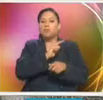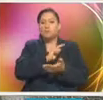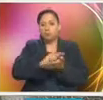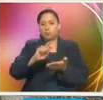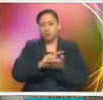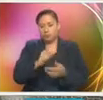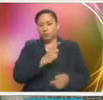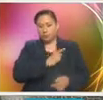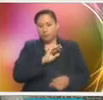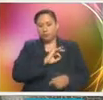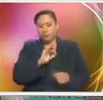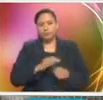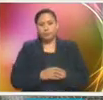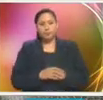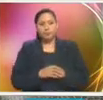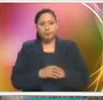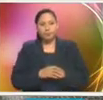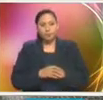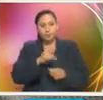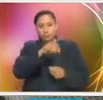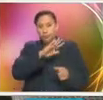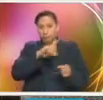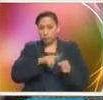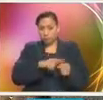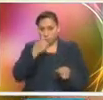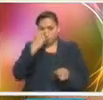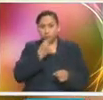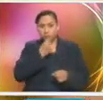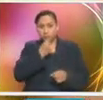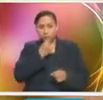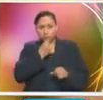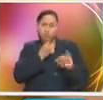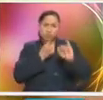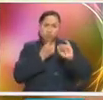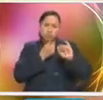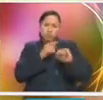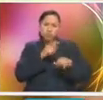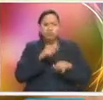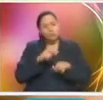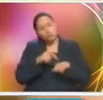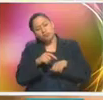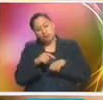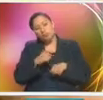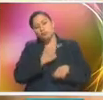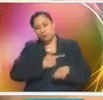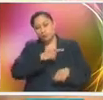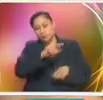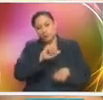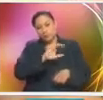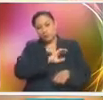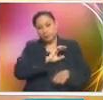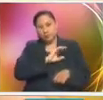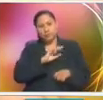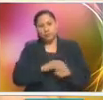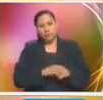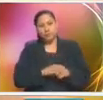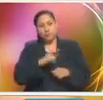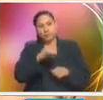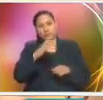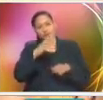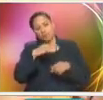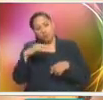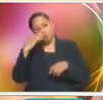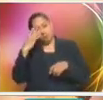limpieza dental. ¿Es una mascota recomendada para niños? Sí, son muy cariñosos con los niños, apegados a